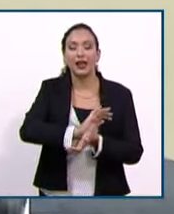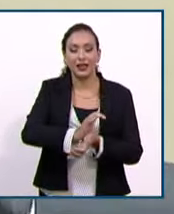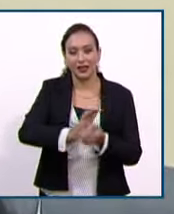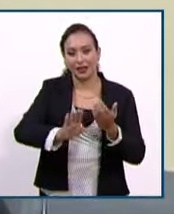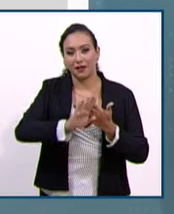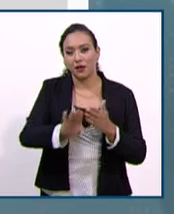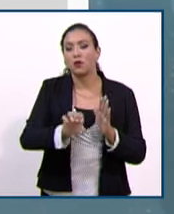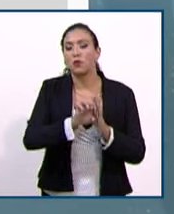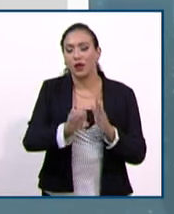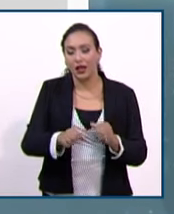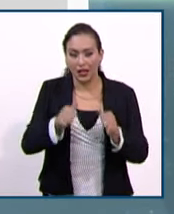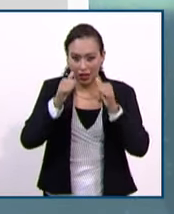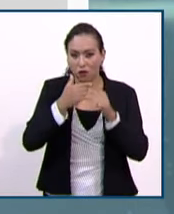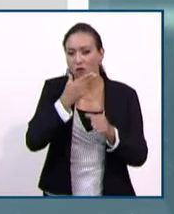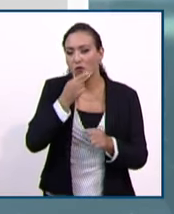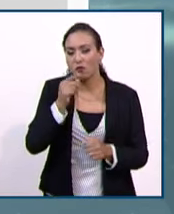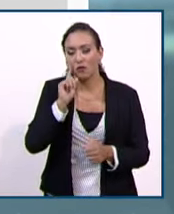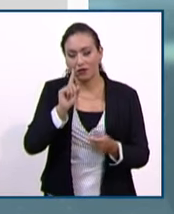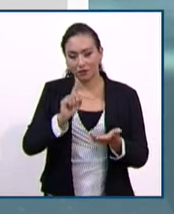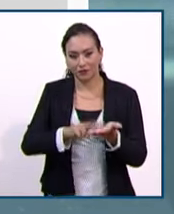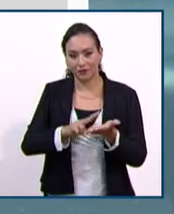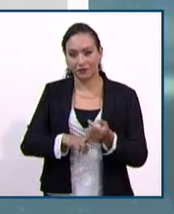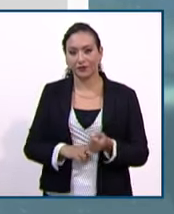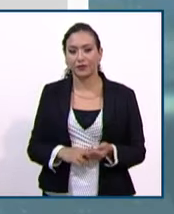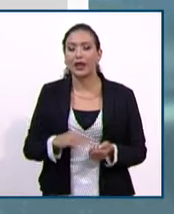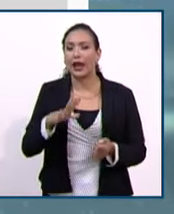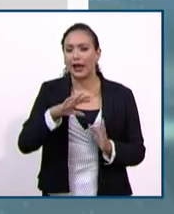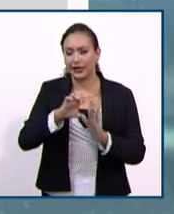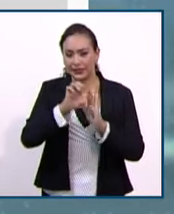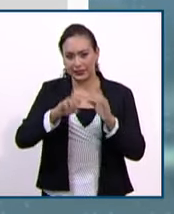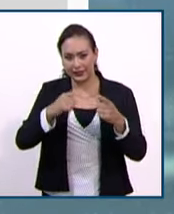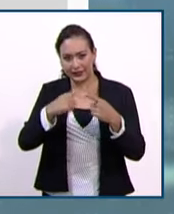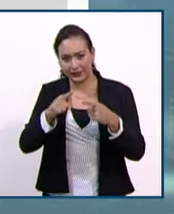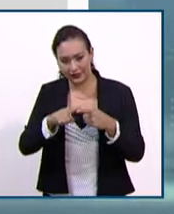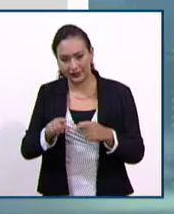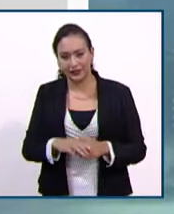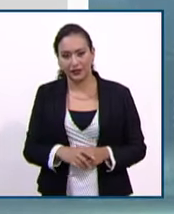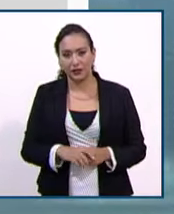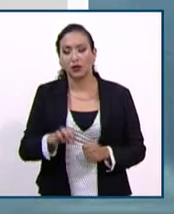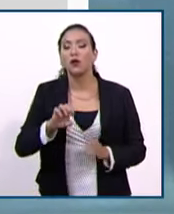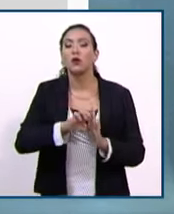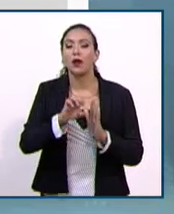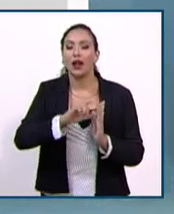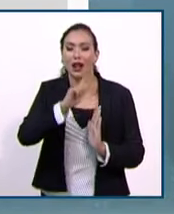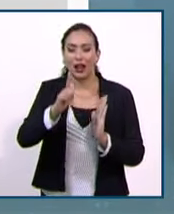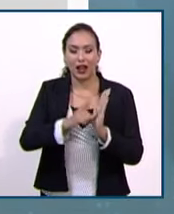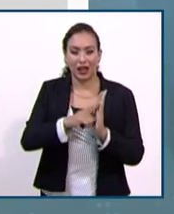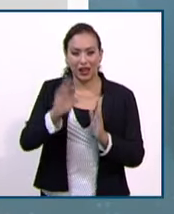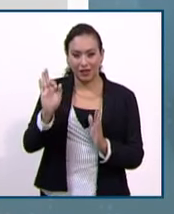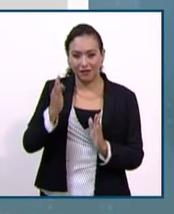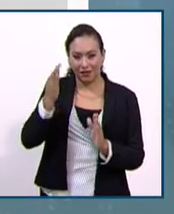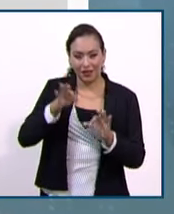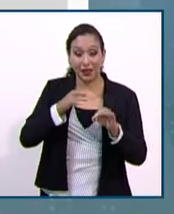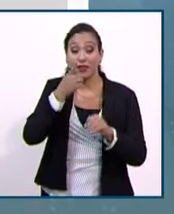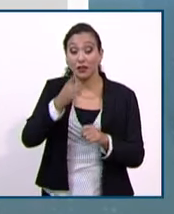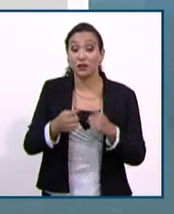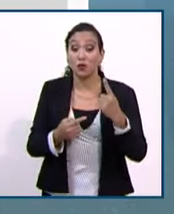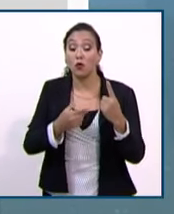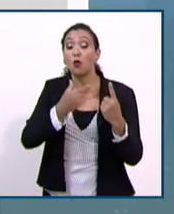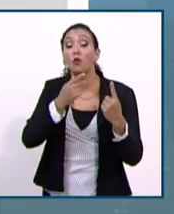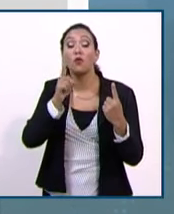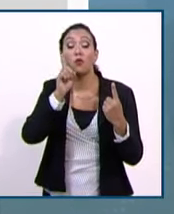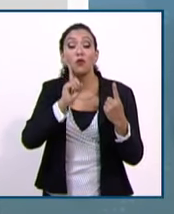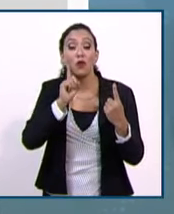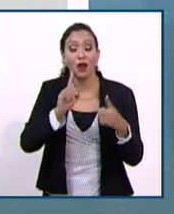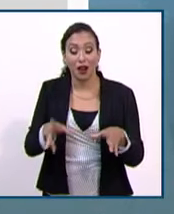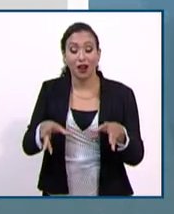género. Persisten ciertos ejemplos, por mencionar alguno, al día de hoy la Ley Federal de Trabajo establece que si una mujer adopta, tiene